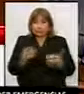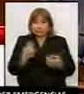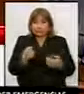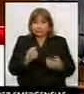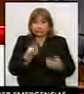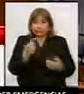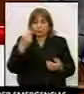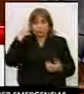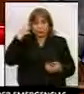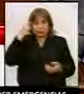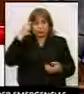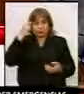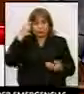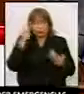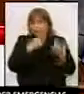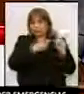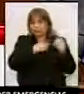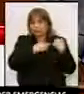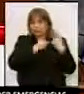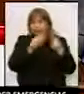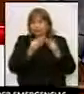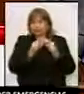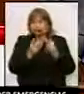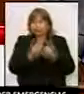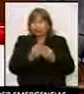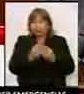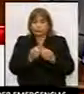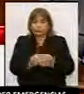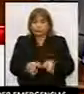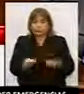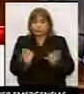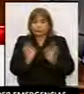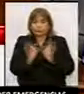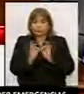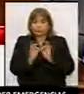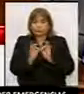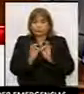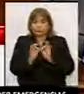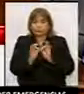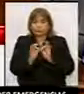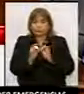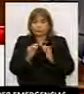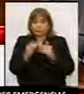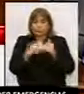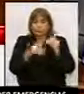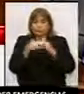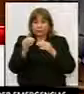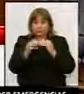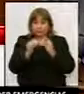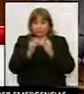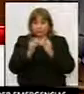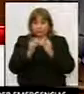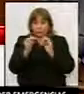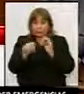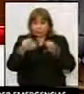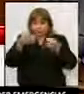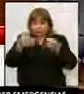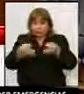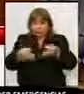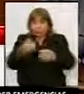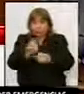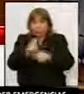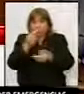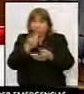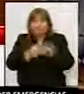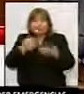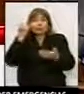una política de responsabilidad para un sector tan importante, sino a restituir las reales funciones para las cuales ha